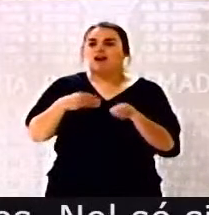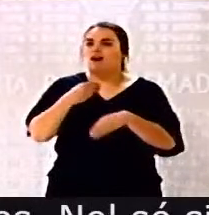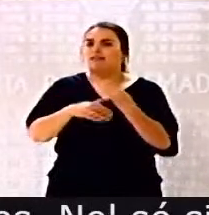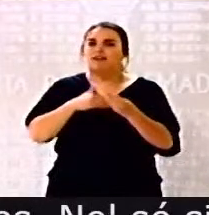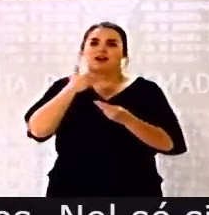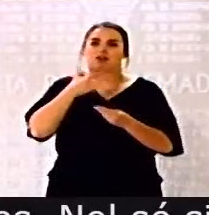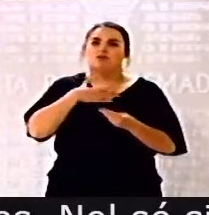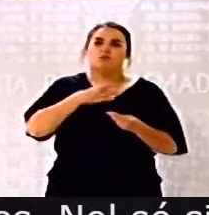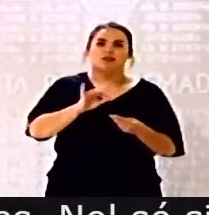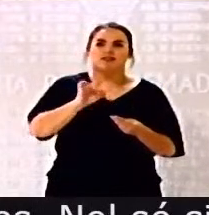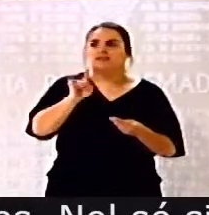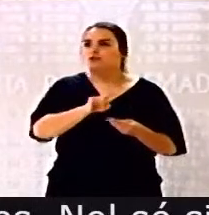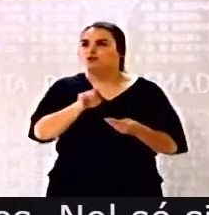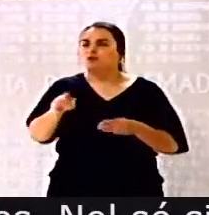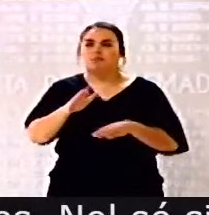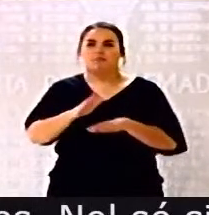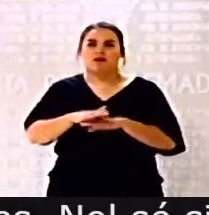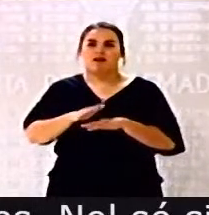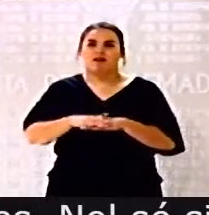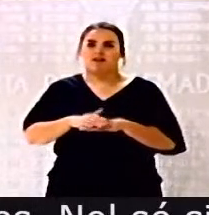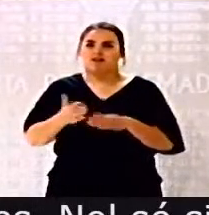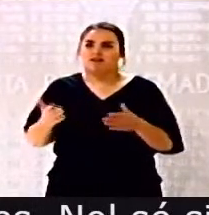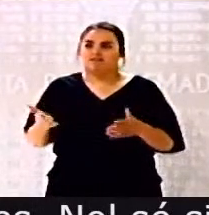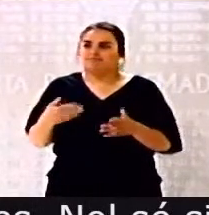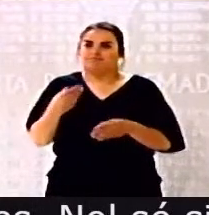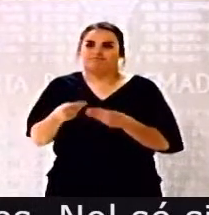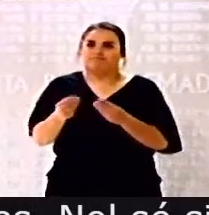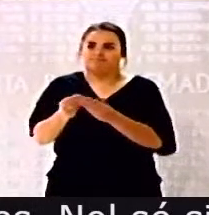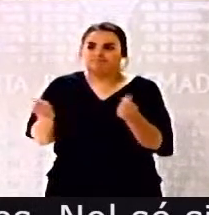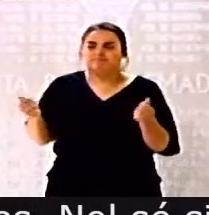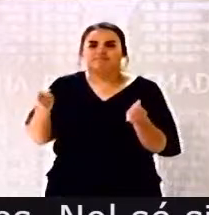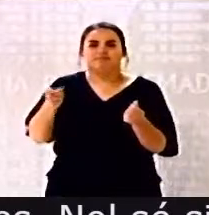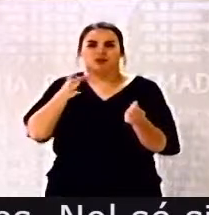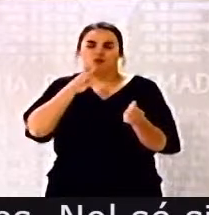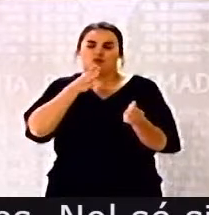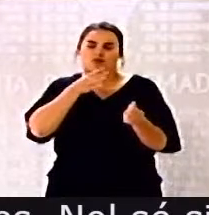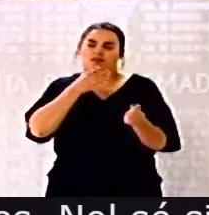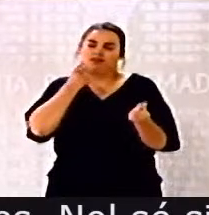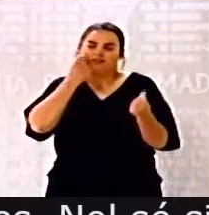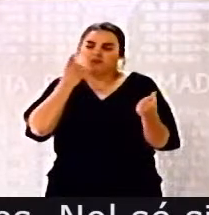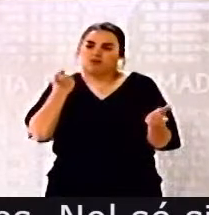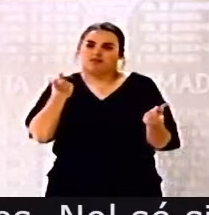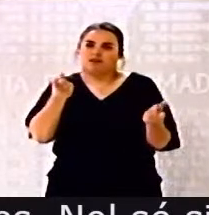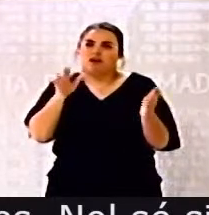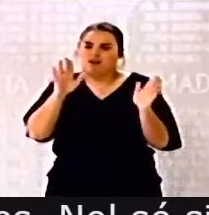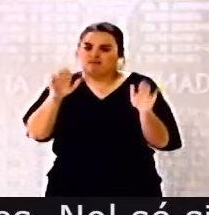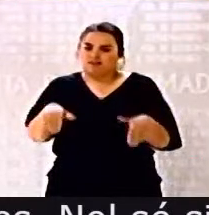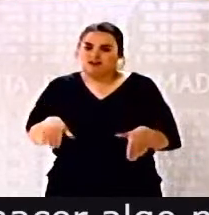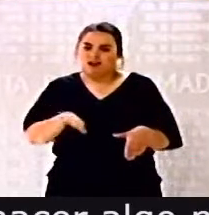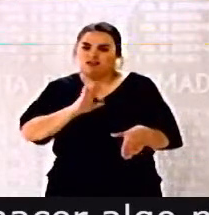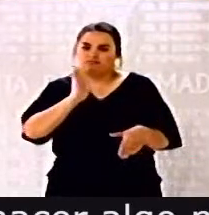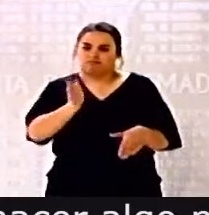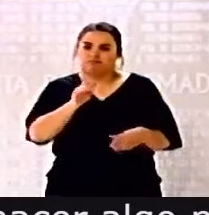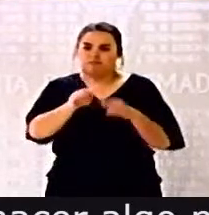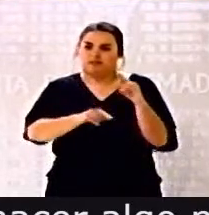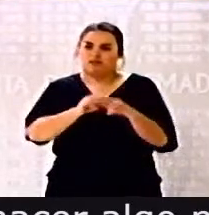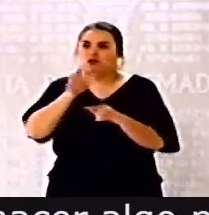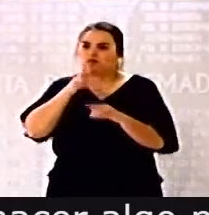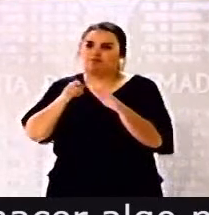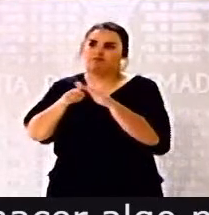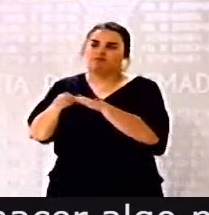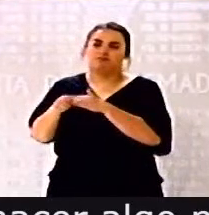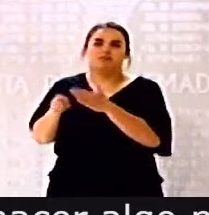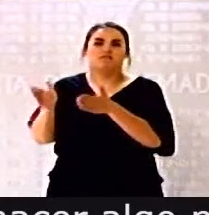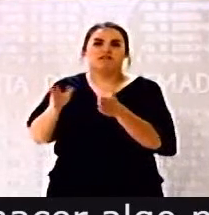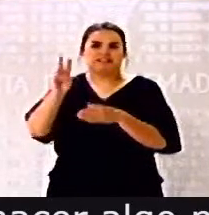algo para poner coto a estas prácticas, teniendo en cuenta que pueden traer más riesgos, sobre todo ahora que se ha solicitado el pase